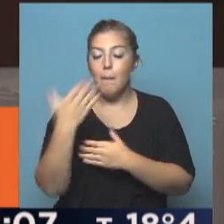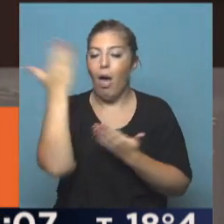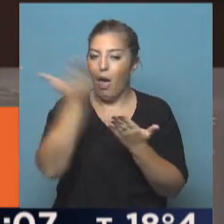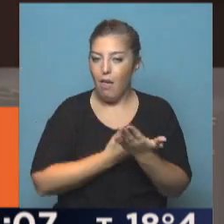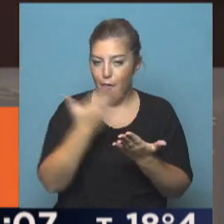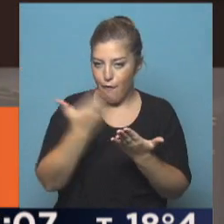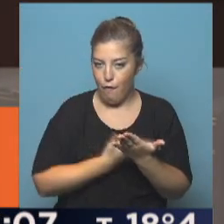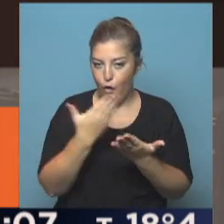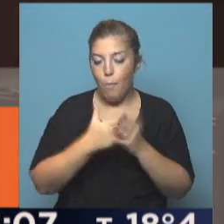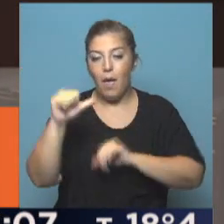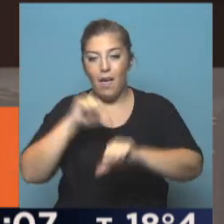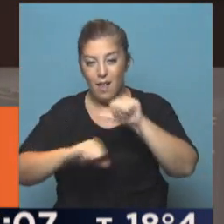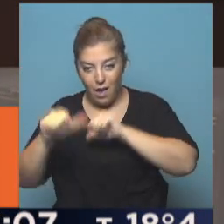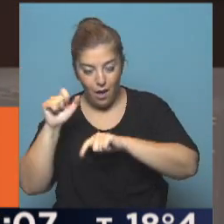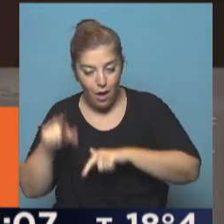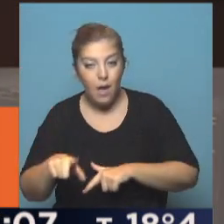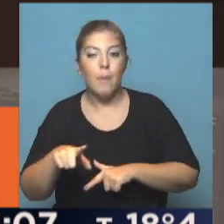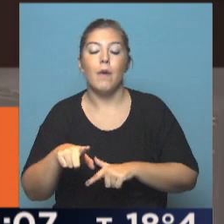informes químicos y bioquímicos